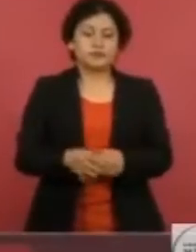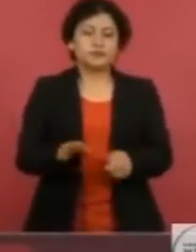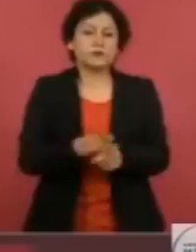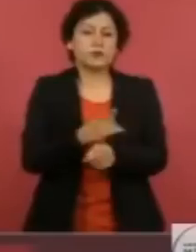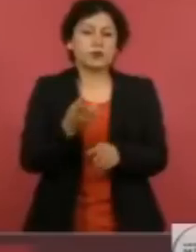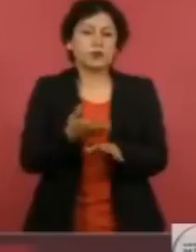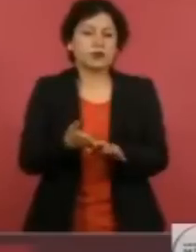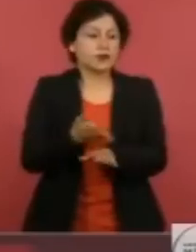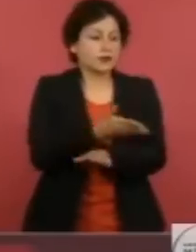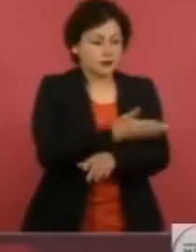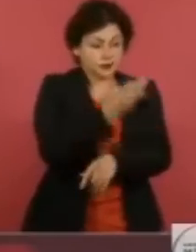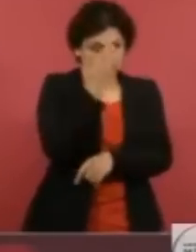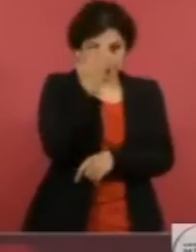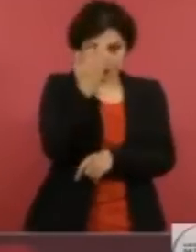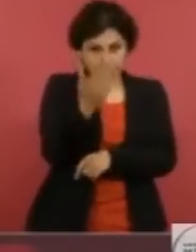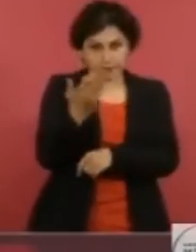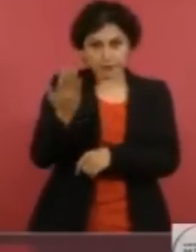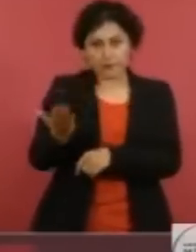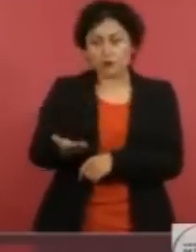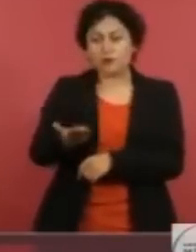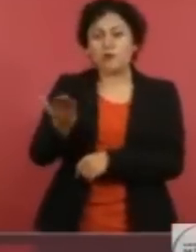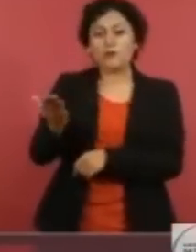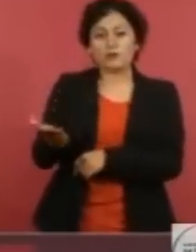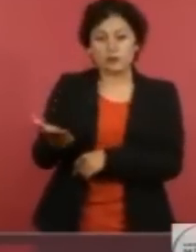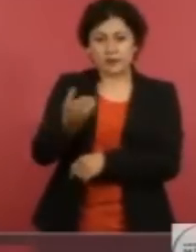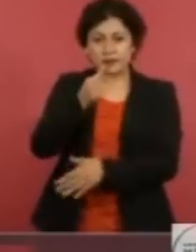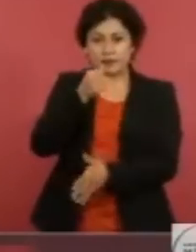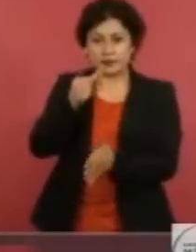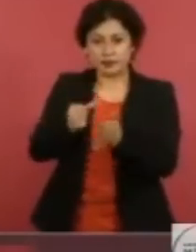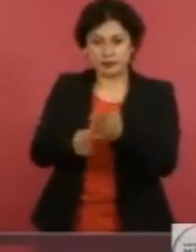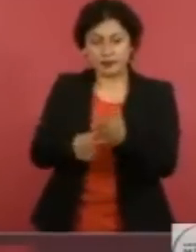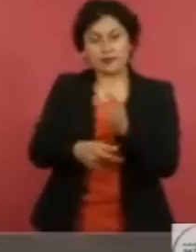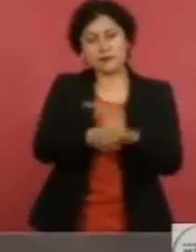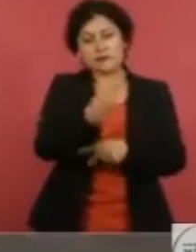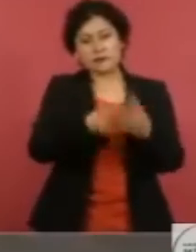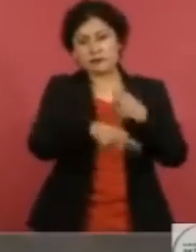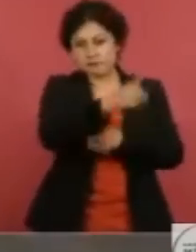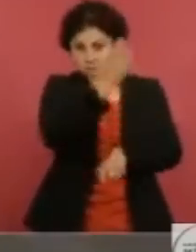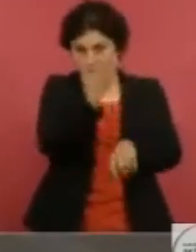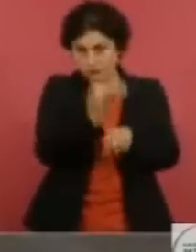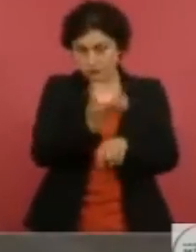solicitud del gobierno de Estados Unidos.